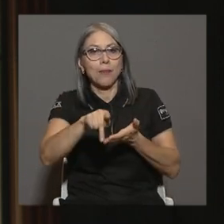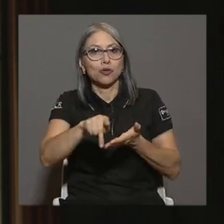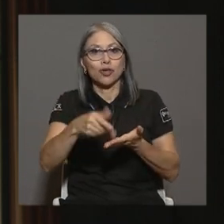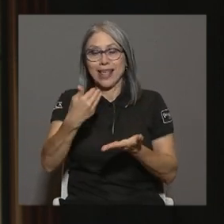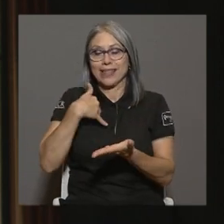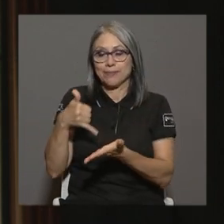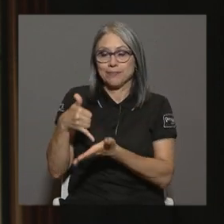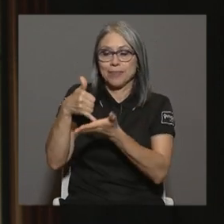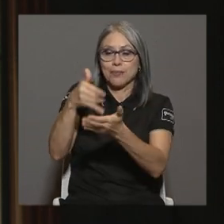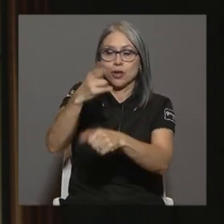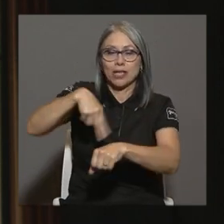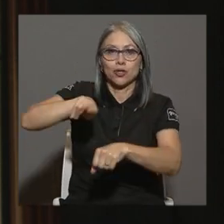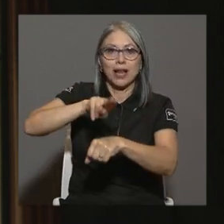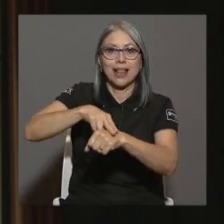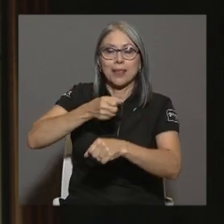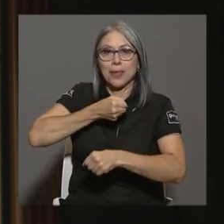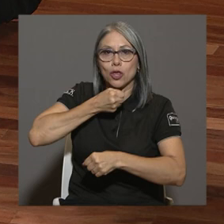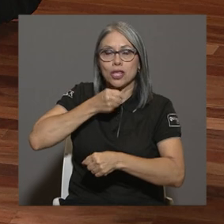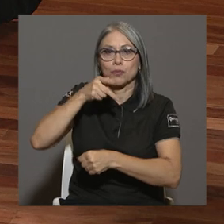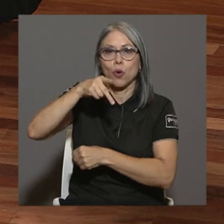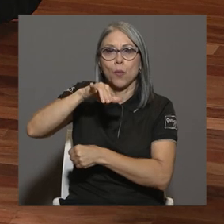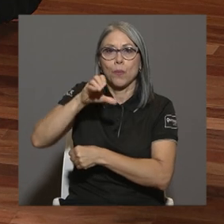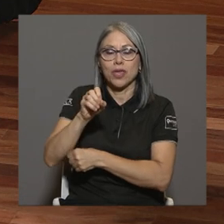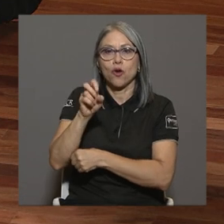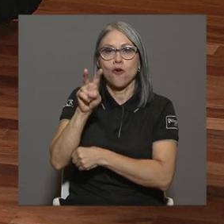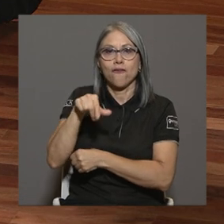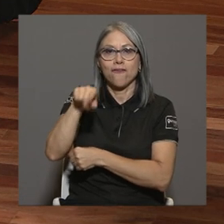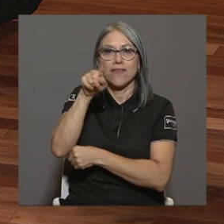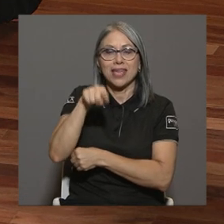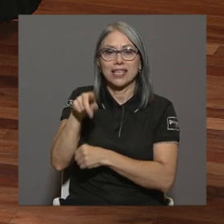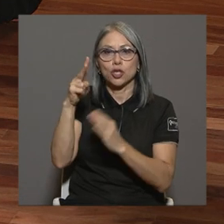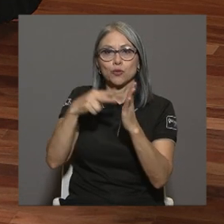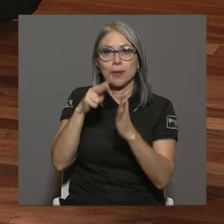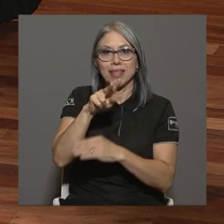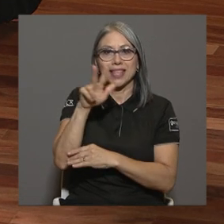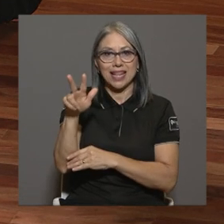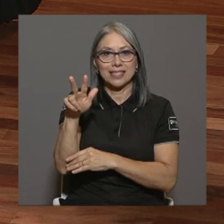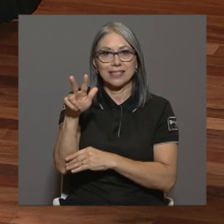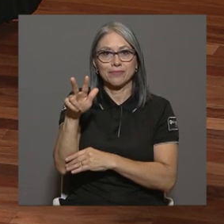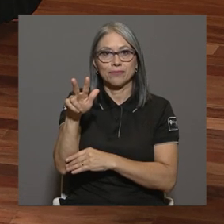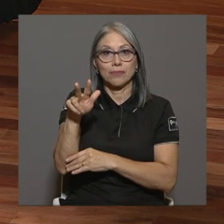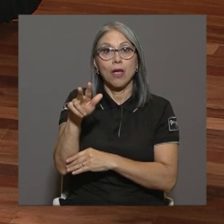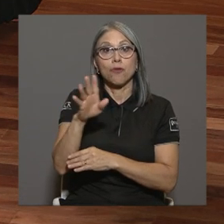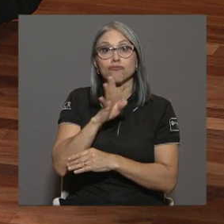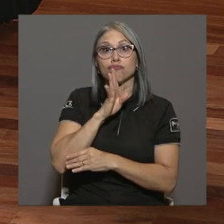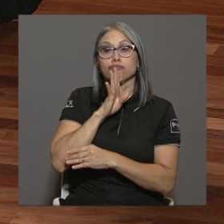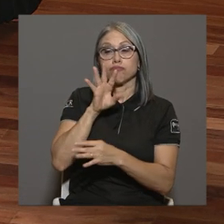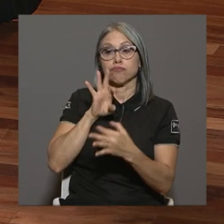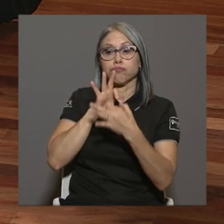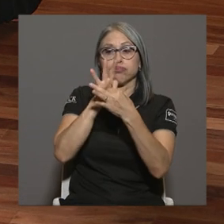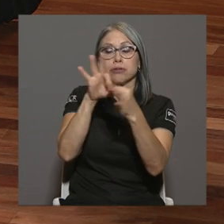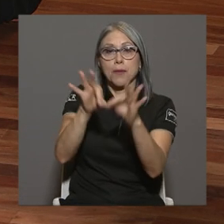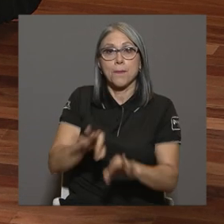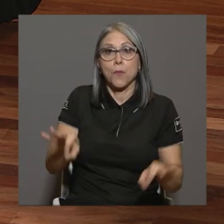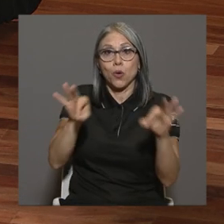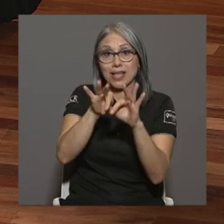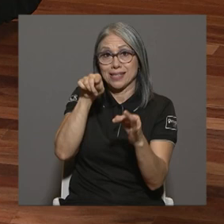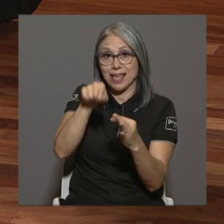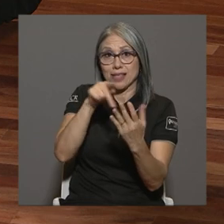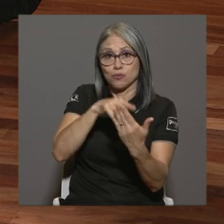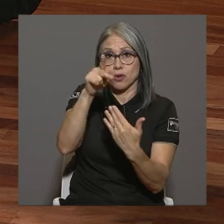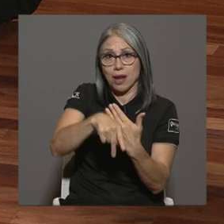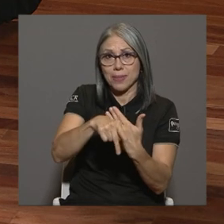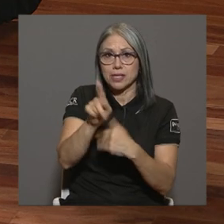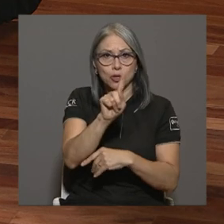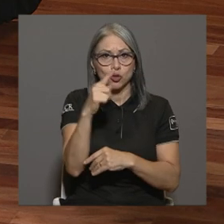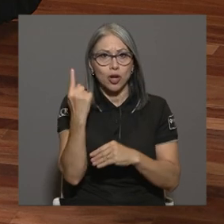de Periodismo Pío Vicky 2023. Destaco la relevancia de esta serie, la cual no solo educa,